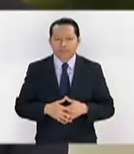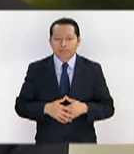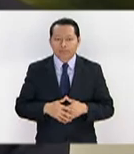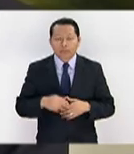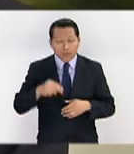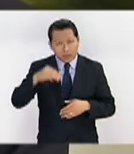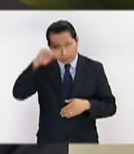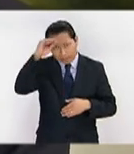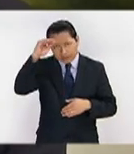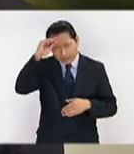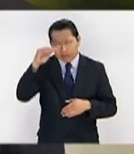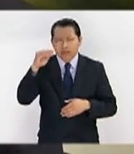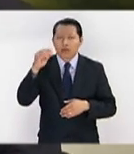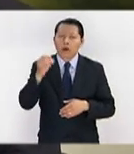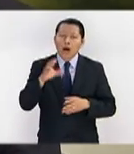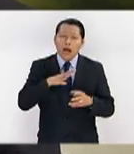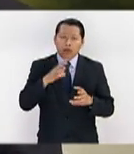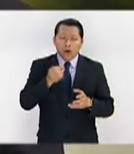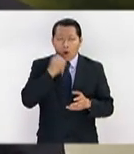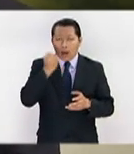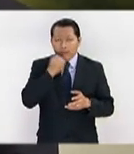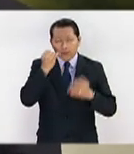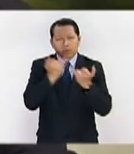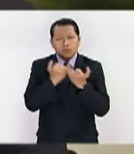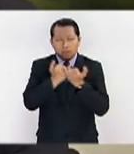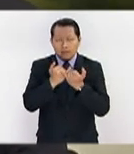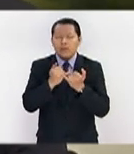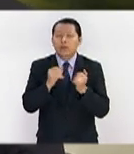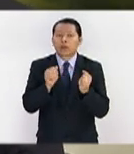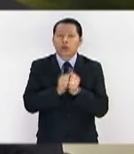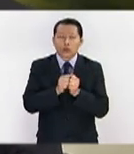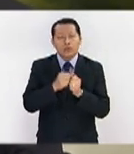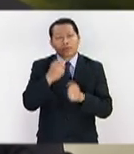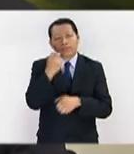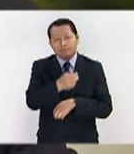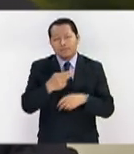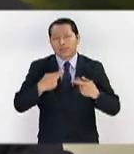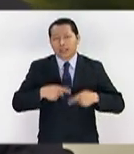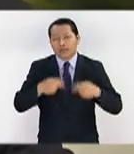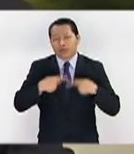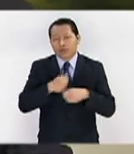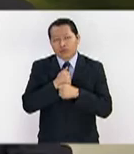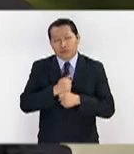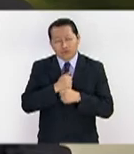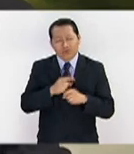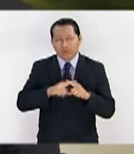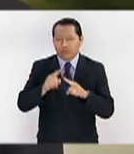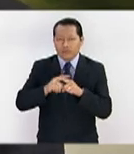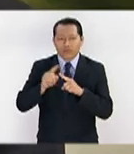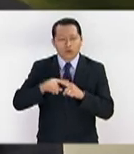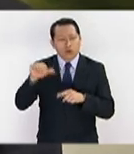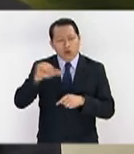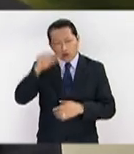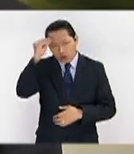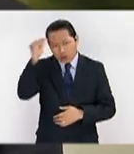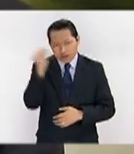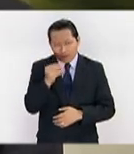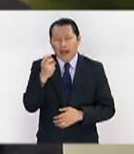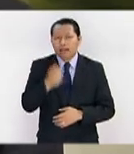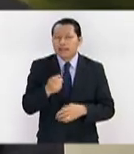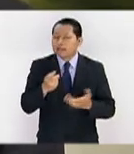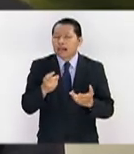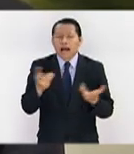Nuestros pensamientos y oraciones están con las víctimas y familiares del horrible ataque de hoy. Este fue un acto de